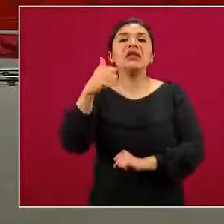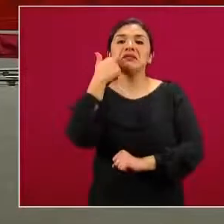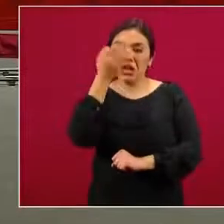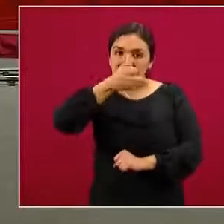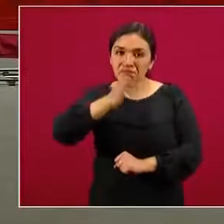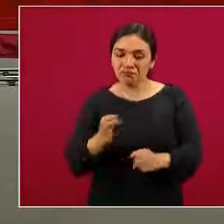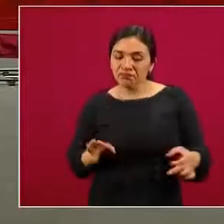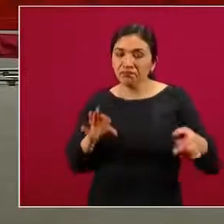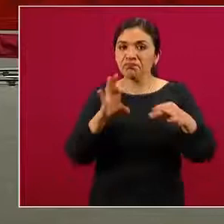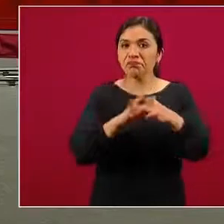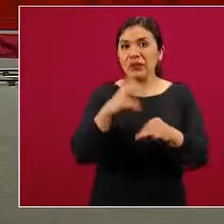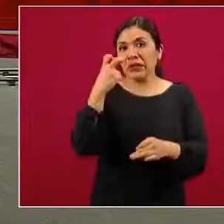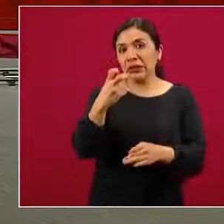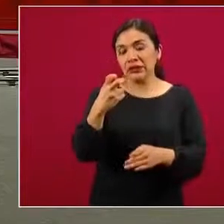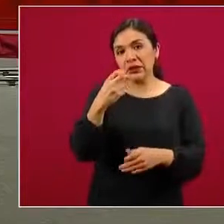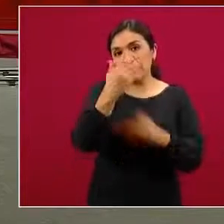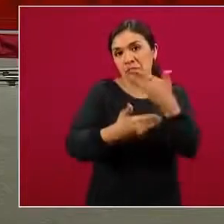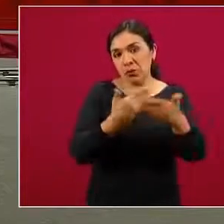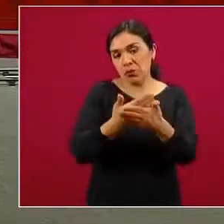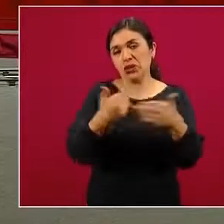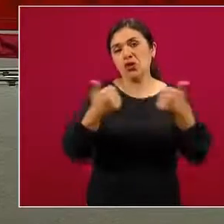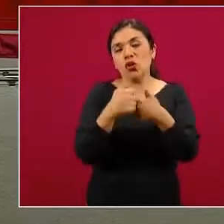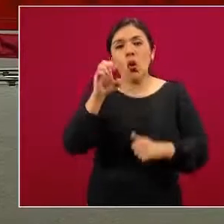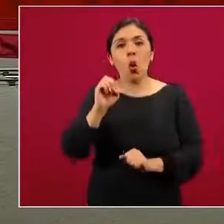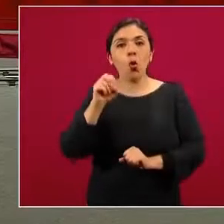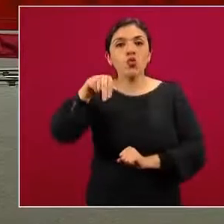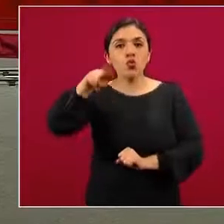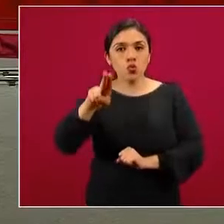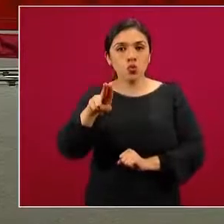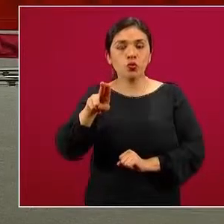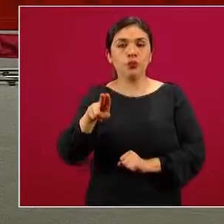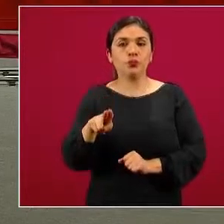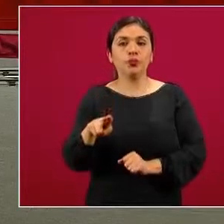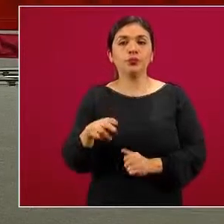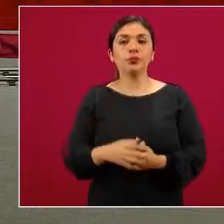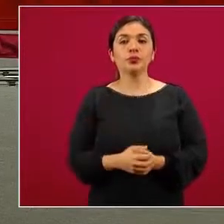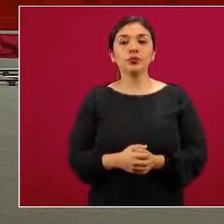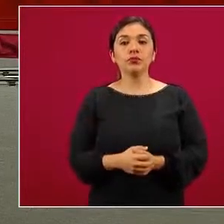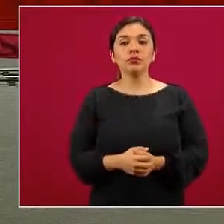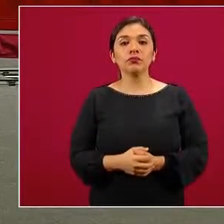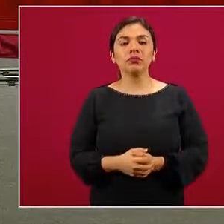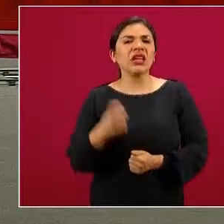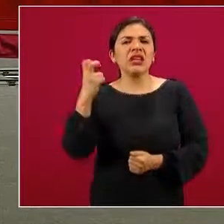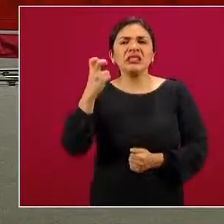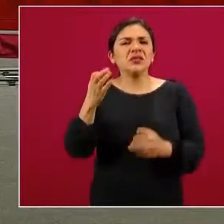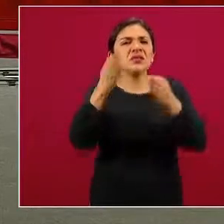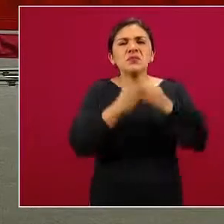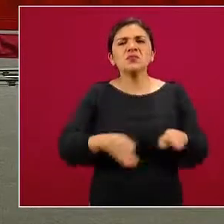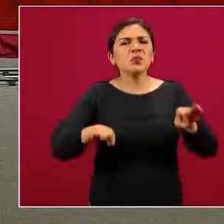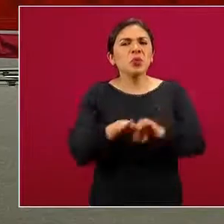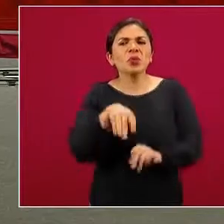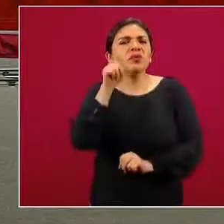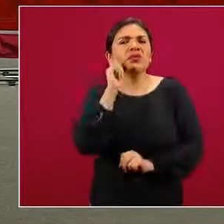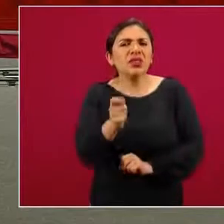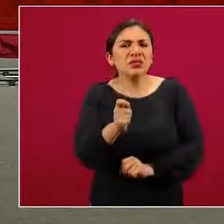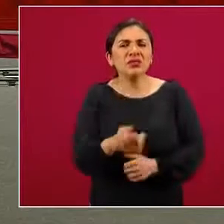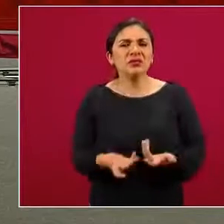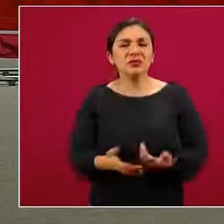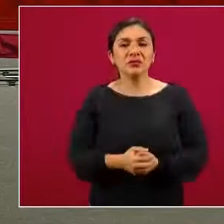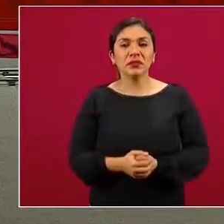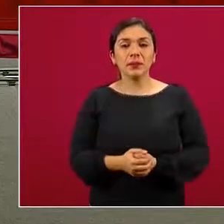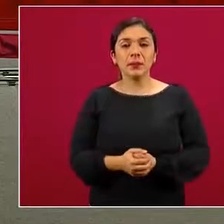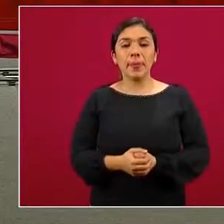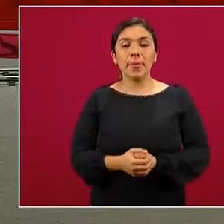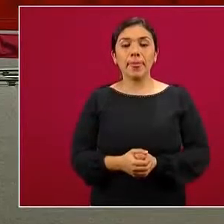esta iniciativa de las Naciones Unidas que se llama She Trades. ¿Qué es lo importante de la siguiente?